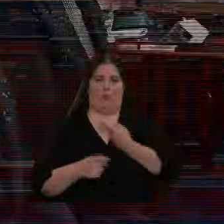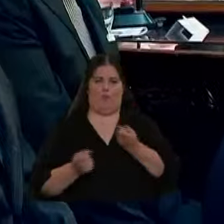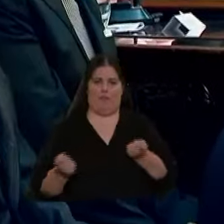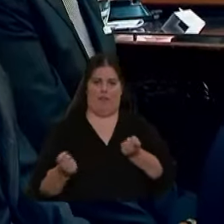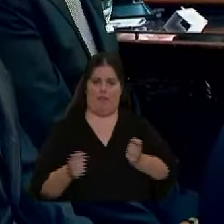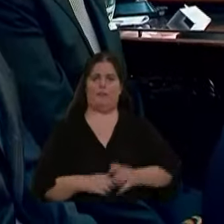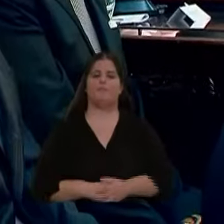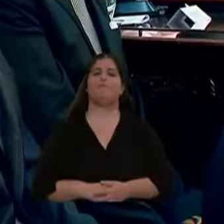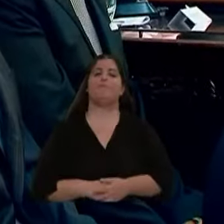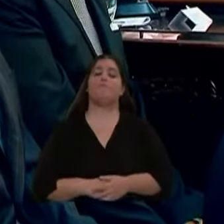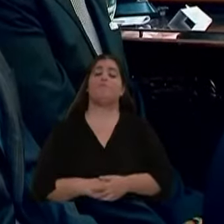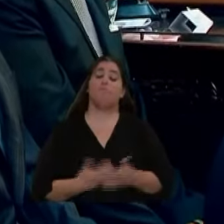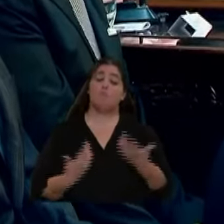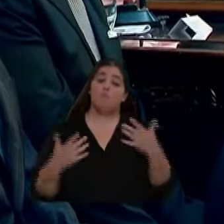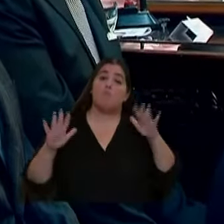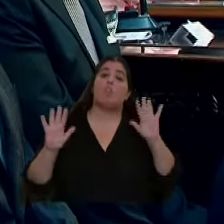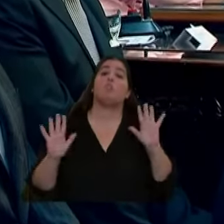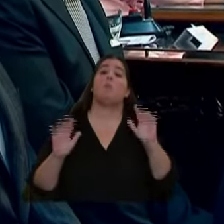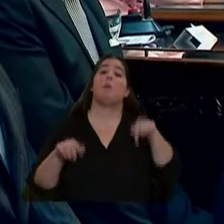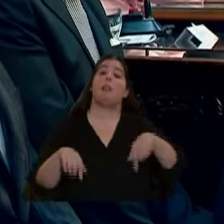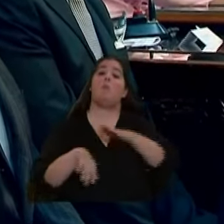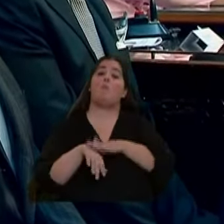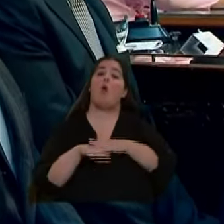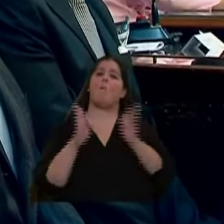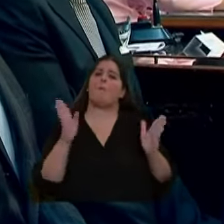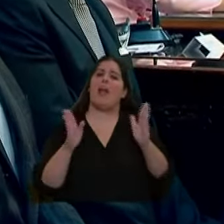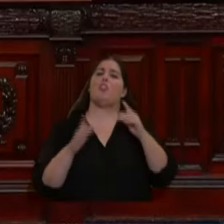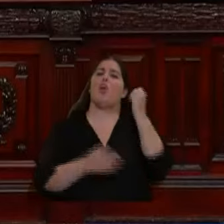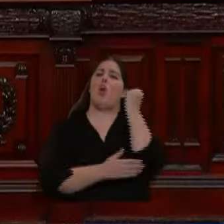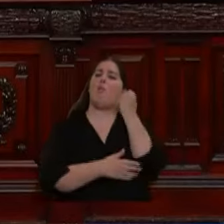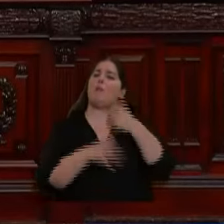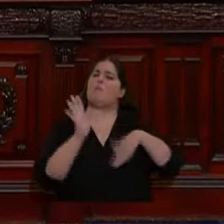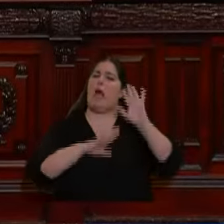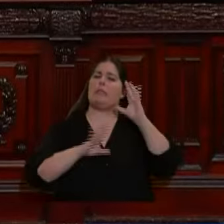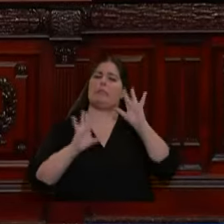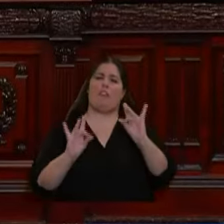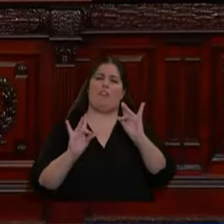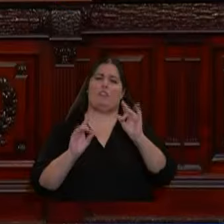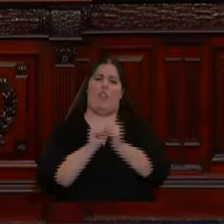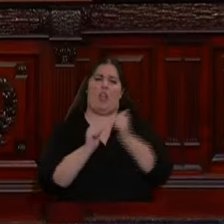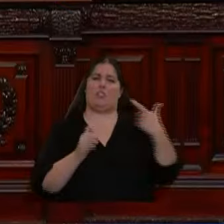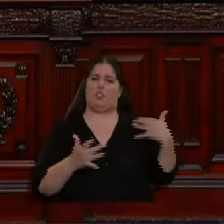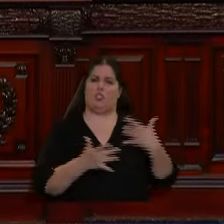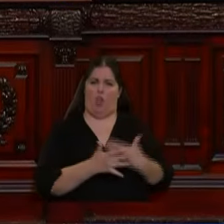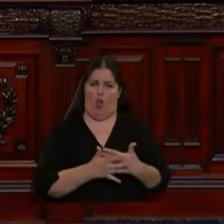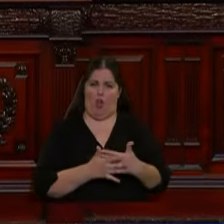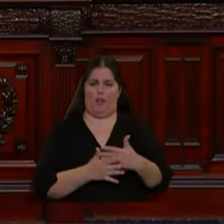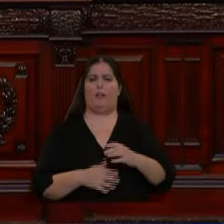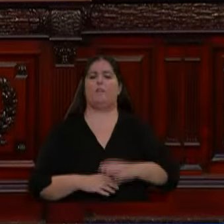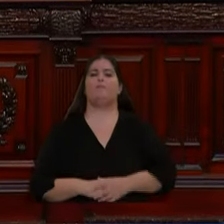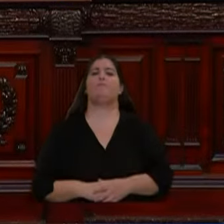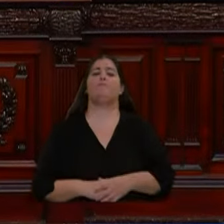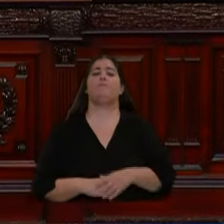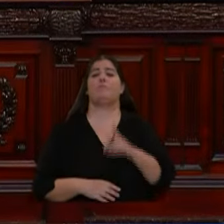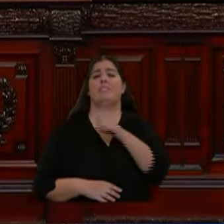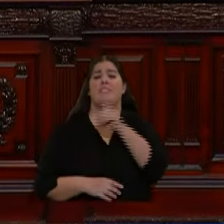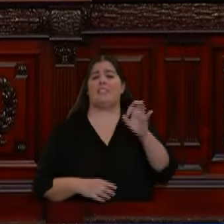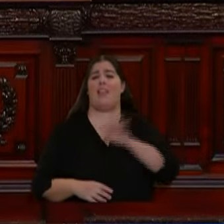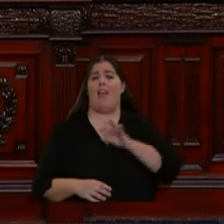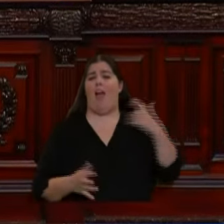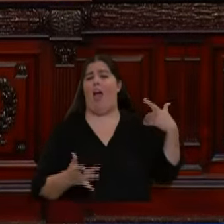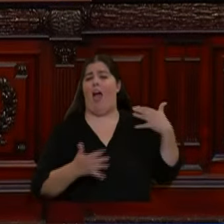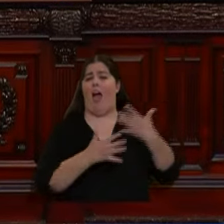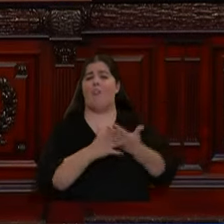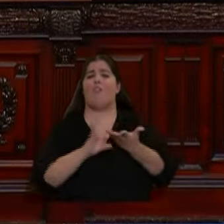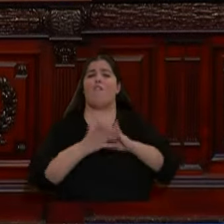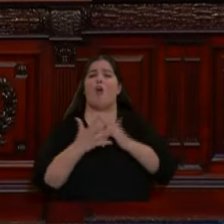que es posiblemente el momento económico más crítico de su historia. Luego de más de 100 años de insistir con un